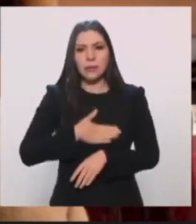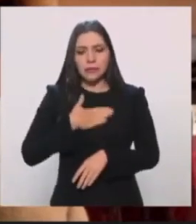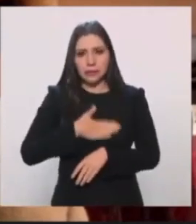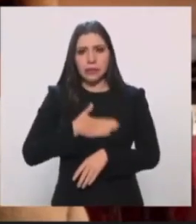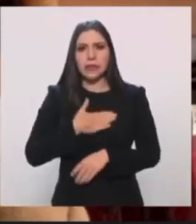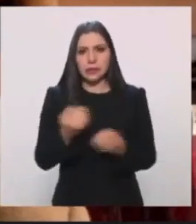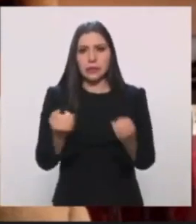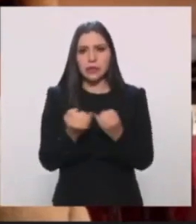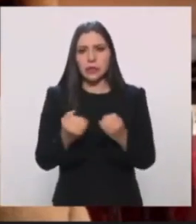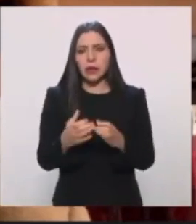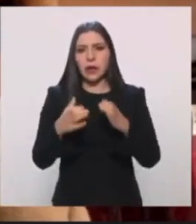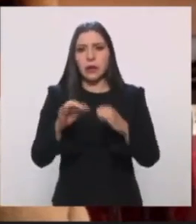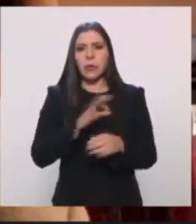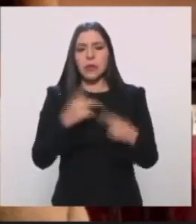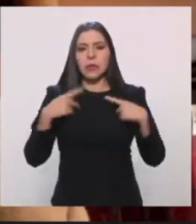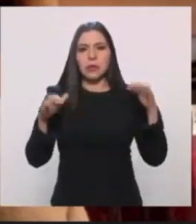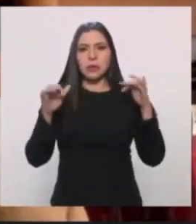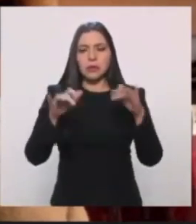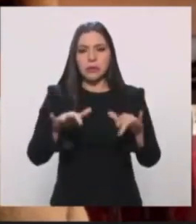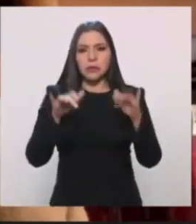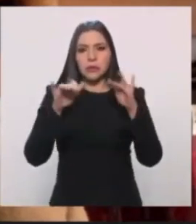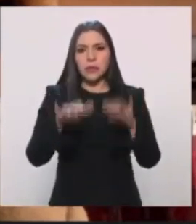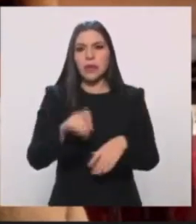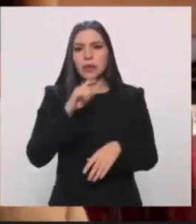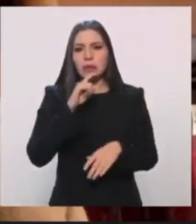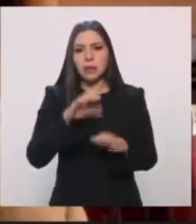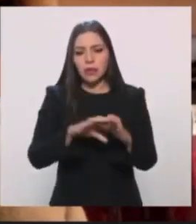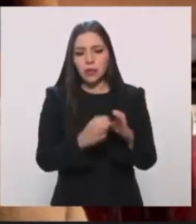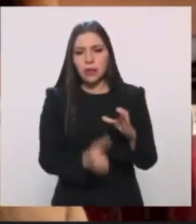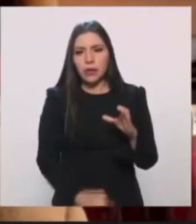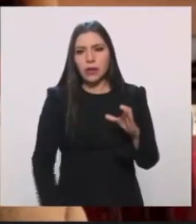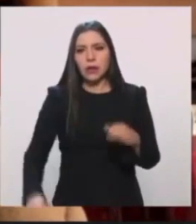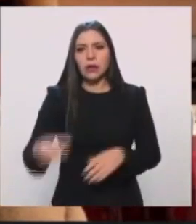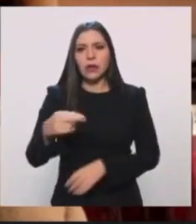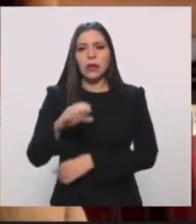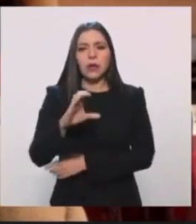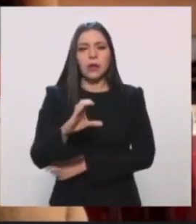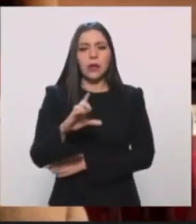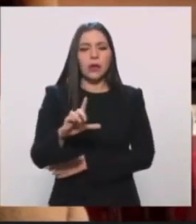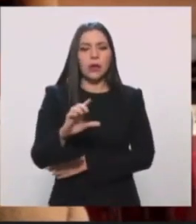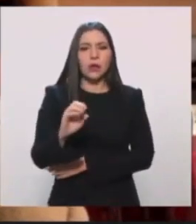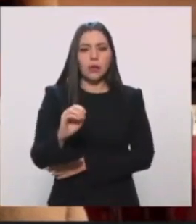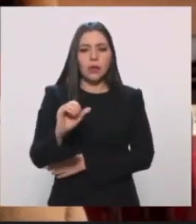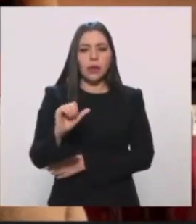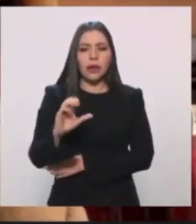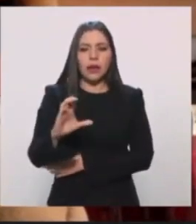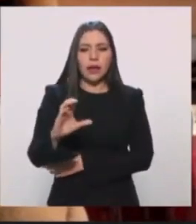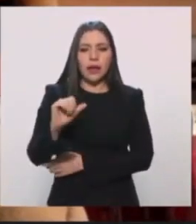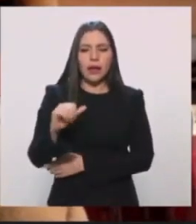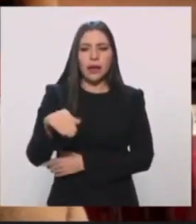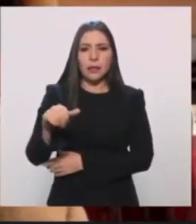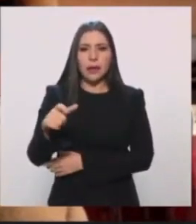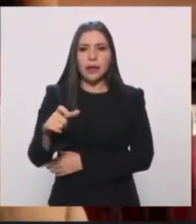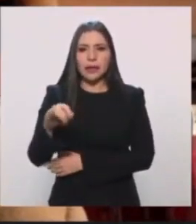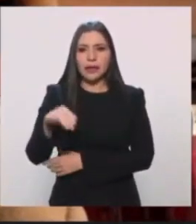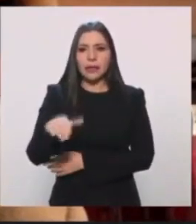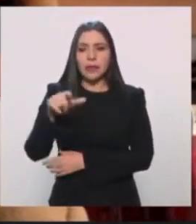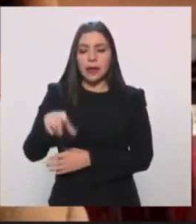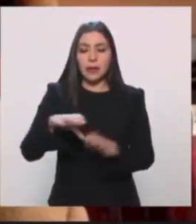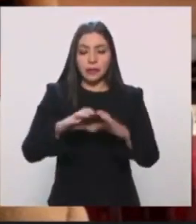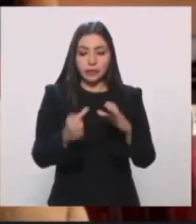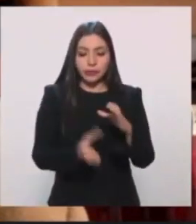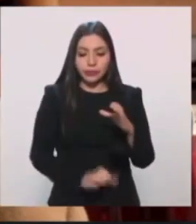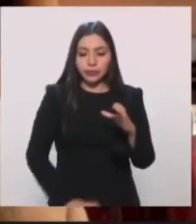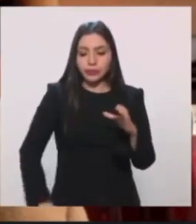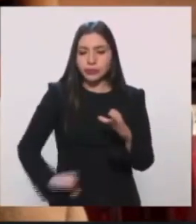y también un cierto drenaje, se llamaba la cloaca máxima, donde las aguas negras iban a desembocar